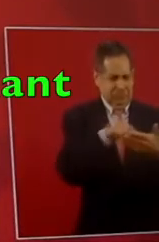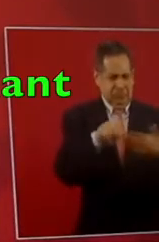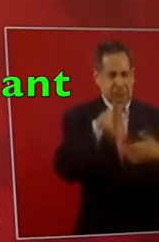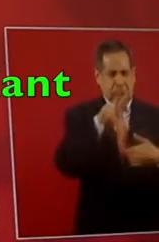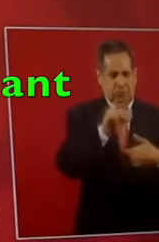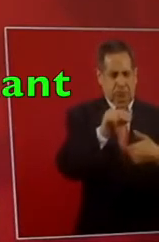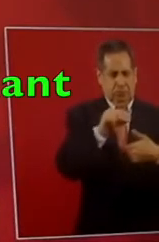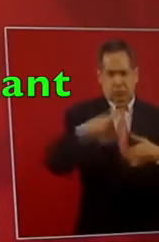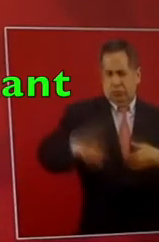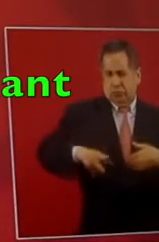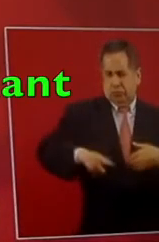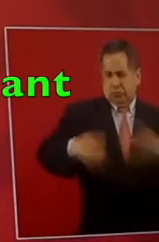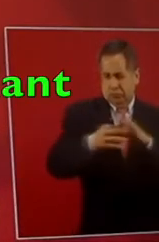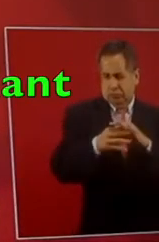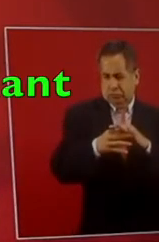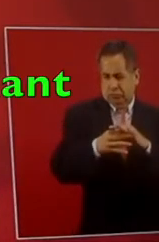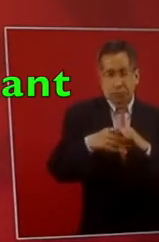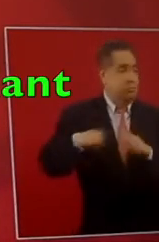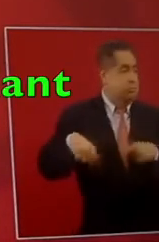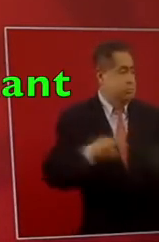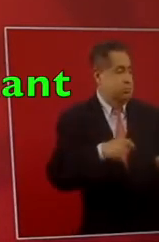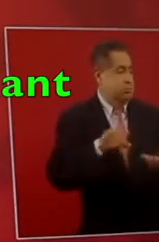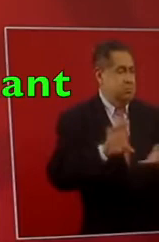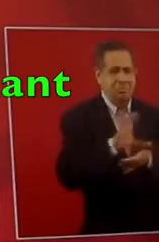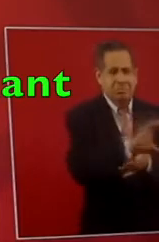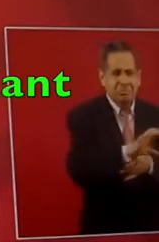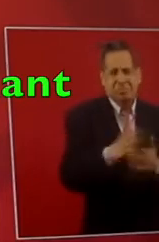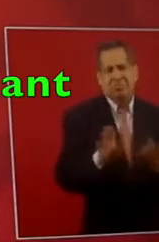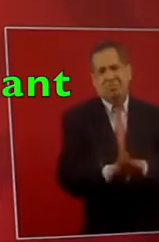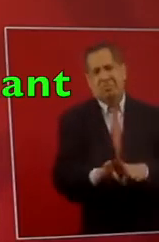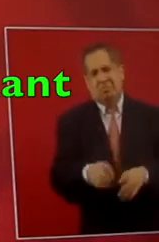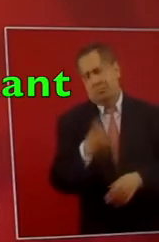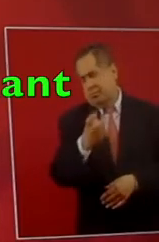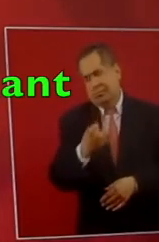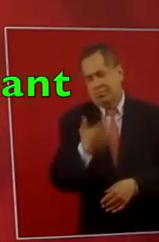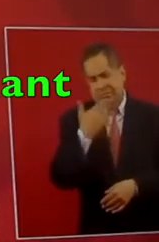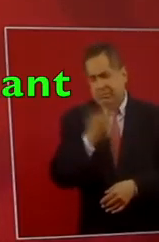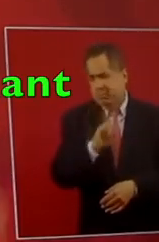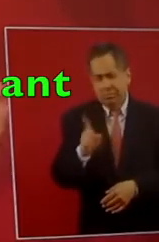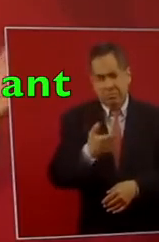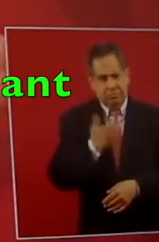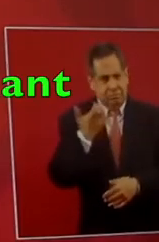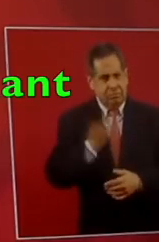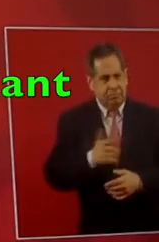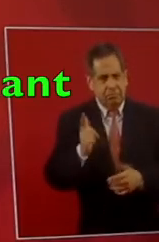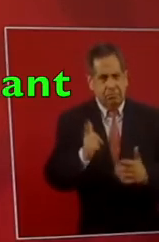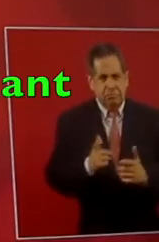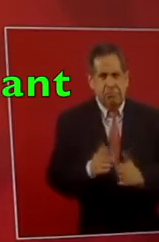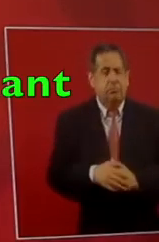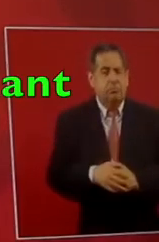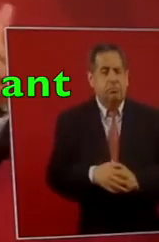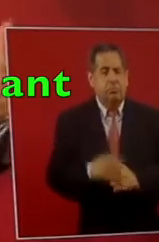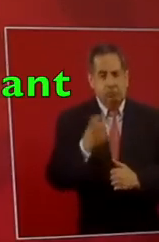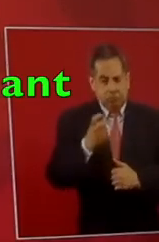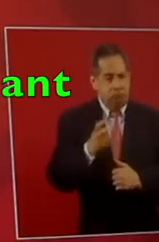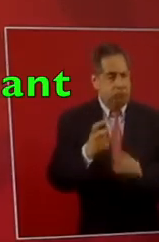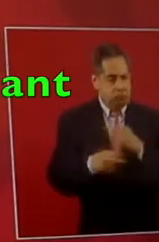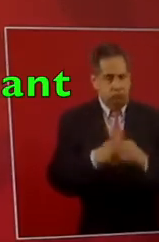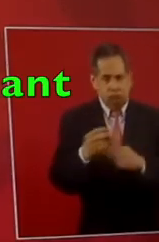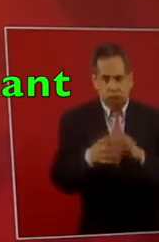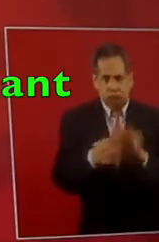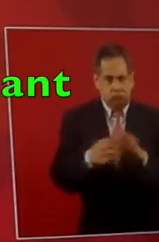partir del año 1800 se empezara a desarrollar lo que conocemos como el sistema clásico dentro de la teoría del